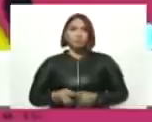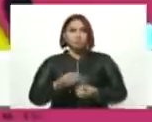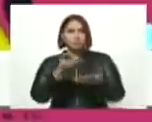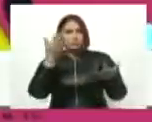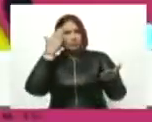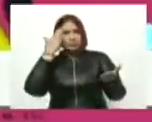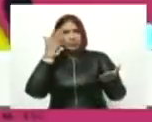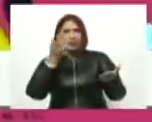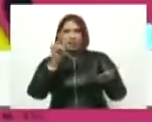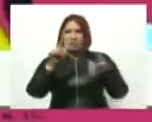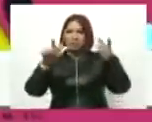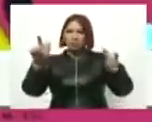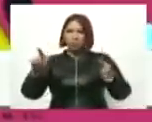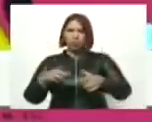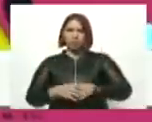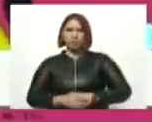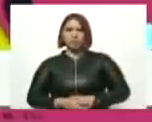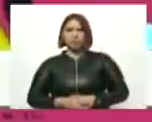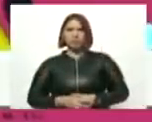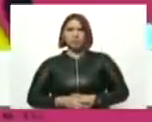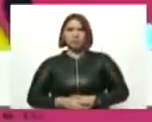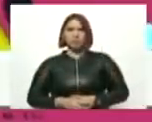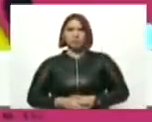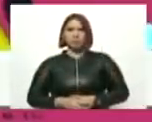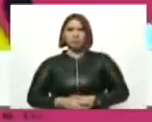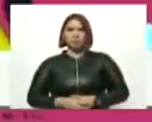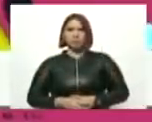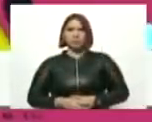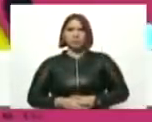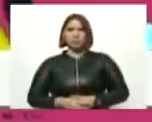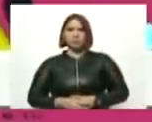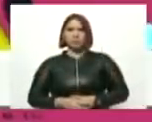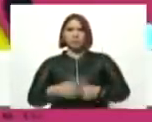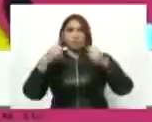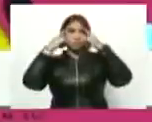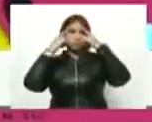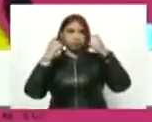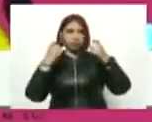ustedes saben que hay gente que son expertos en infiltrarse.